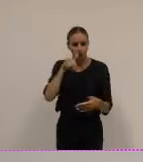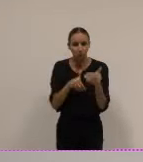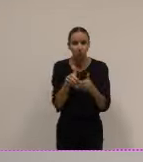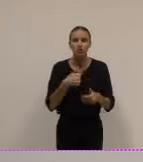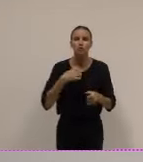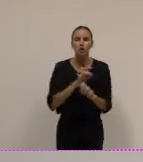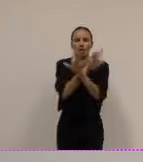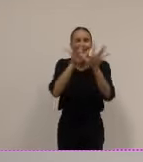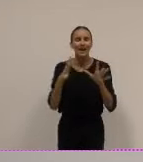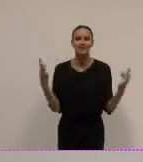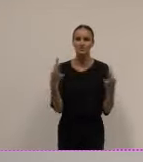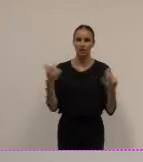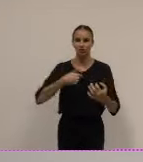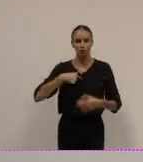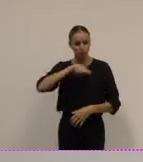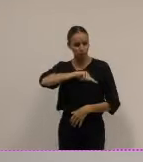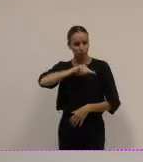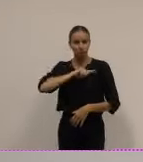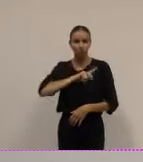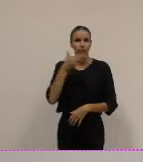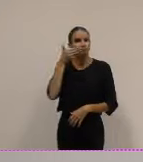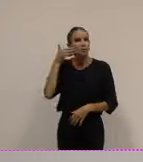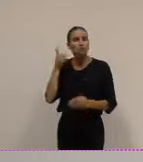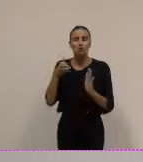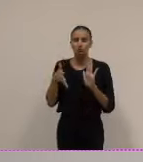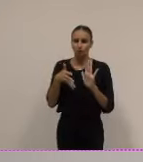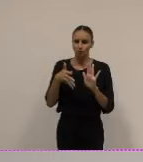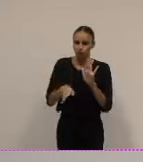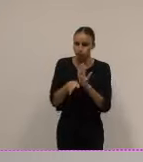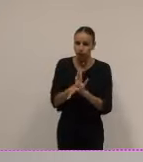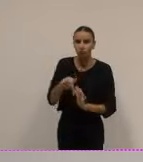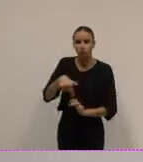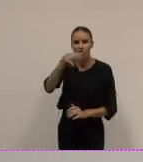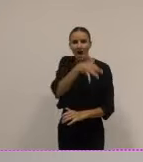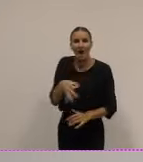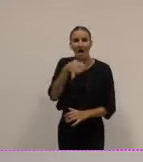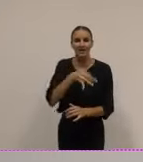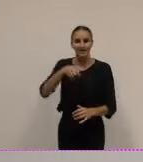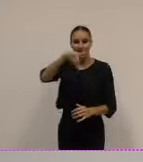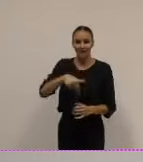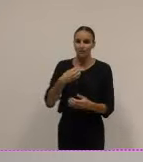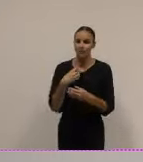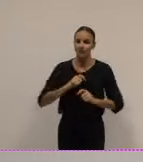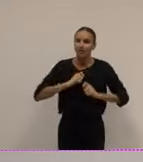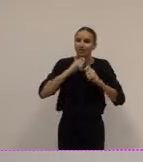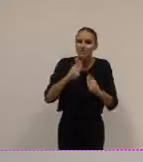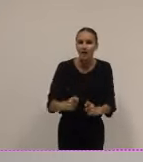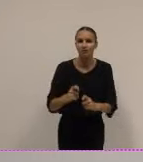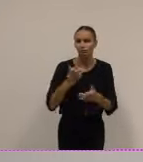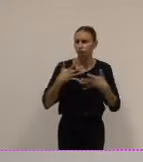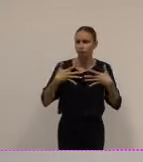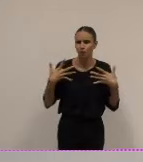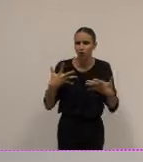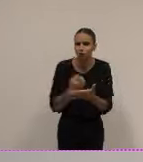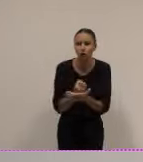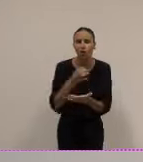seguiré sintiendo orgulloso de la isla en la que vivo, aportando lo que pueda para que La Palma siga